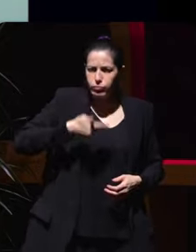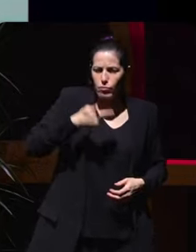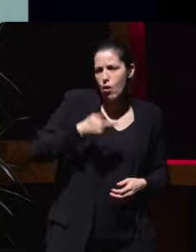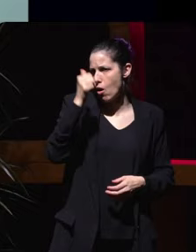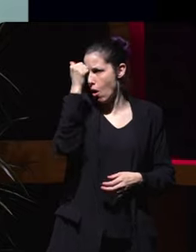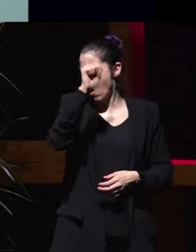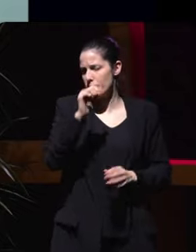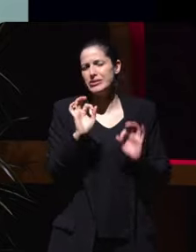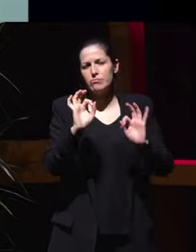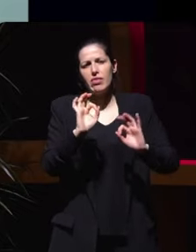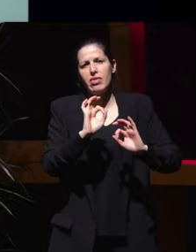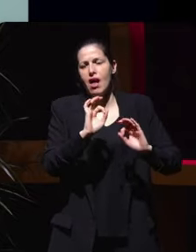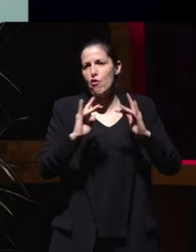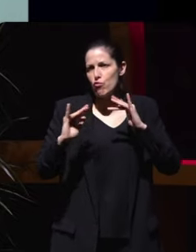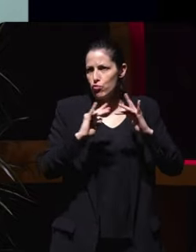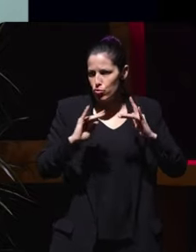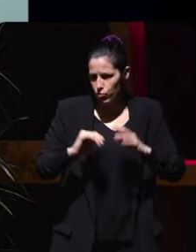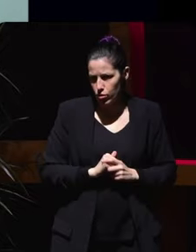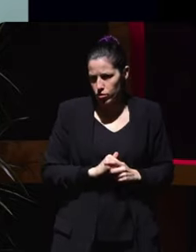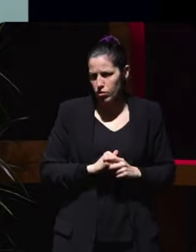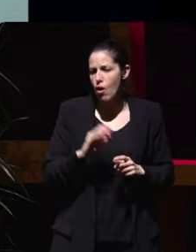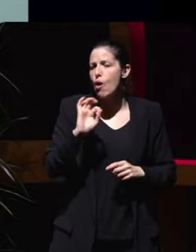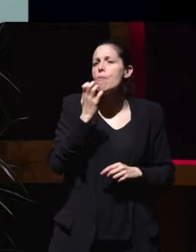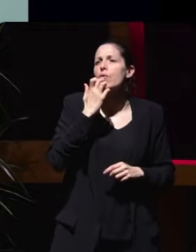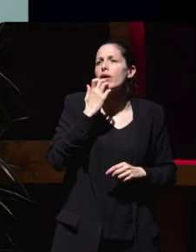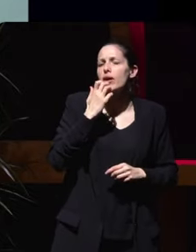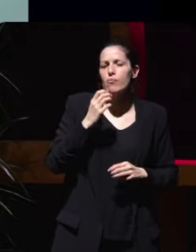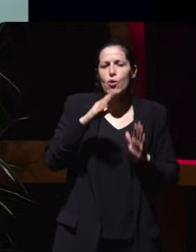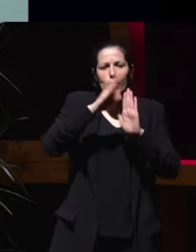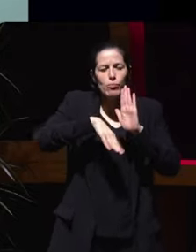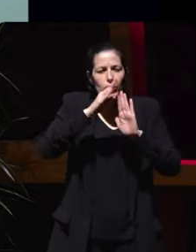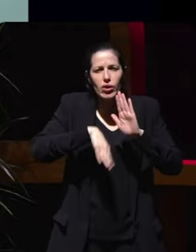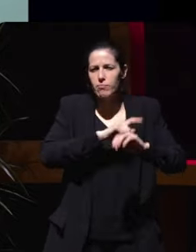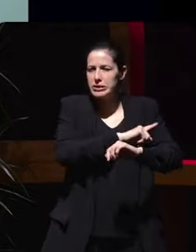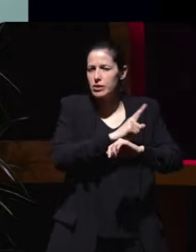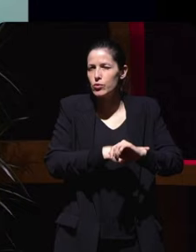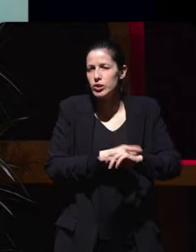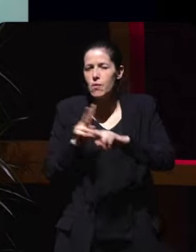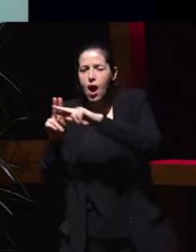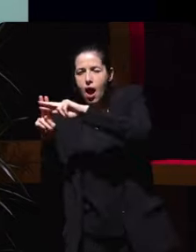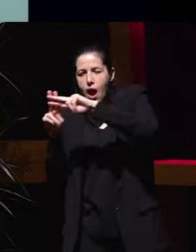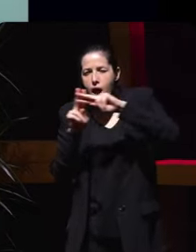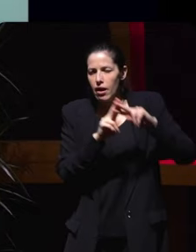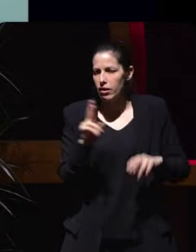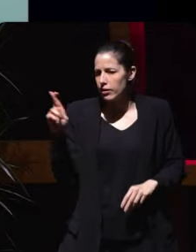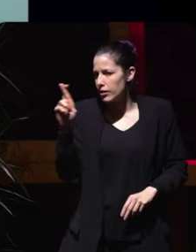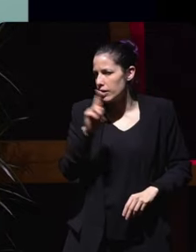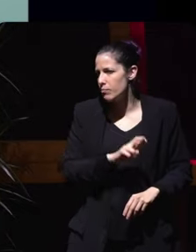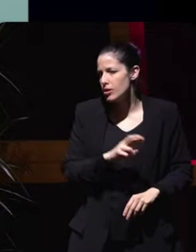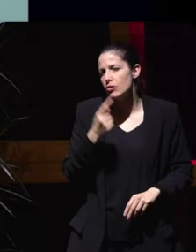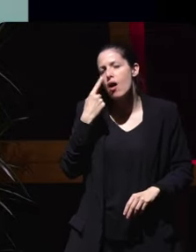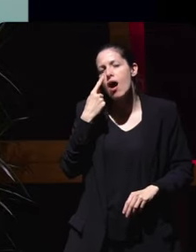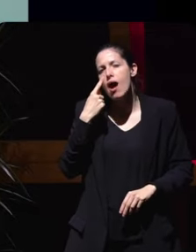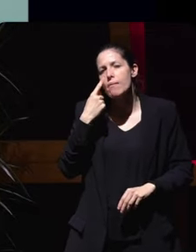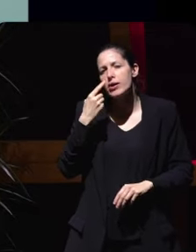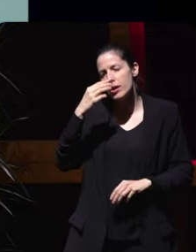fútbol. Y en los programas deportivos, no tenéis más que hacer un repaso rápido a los programas deportivos que hay y miréis quién lo